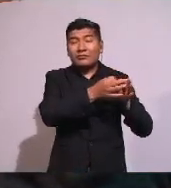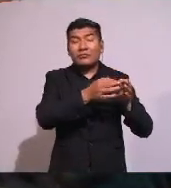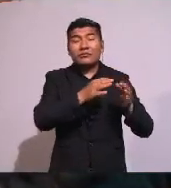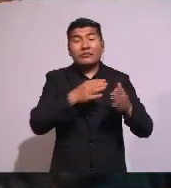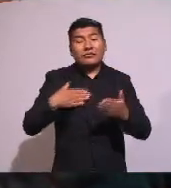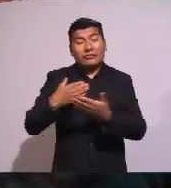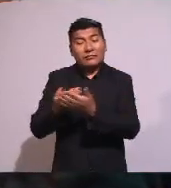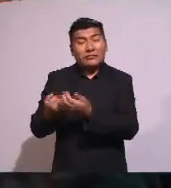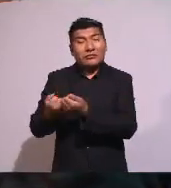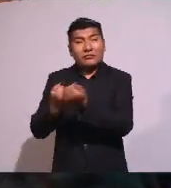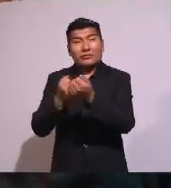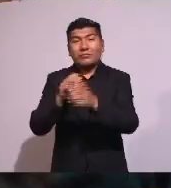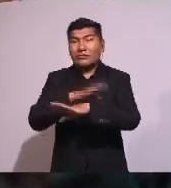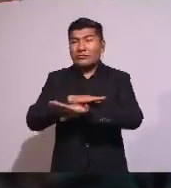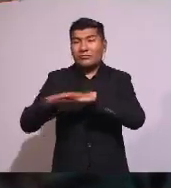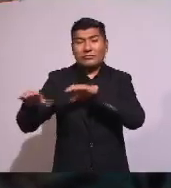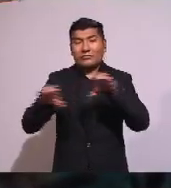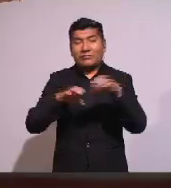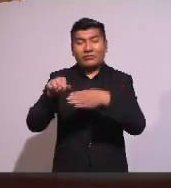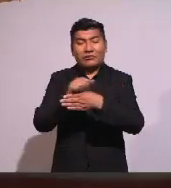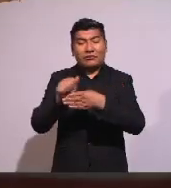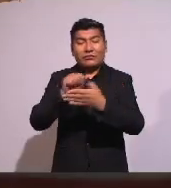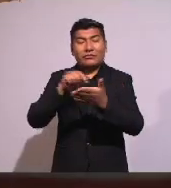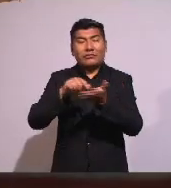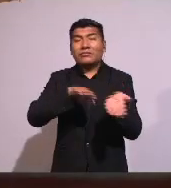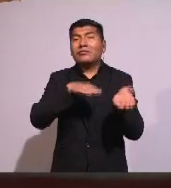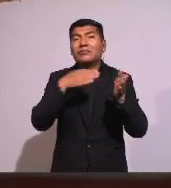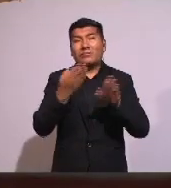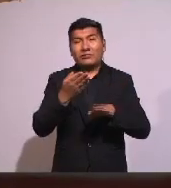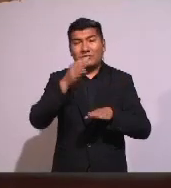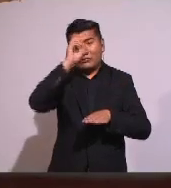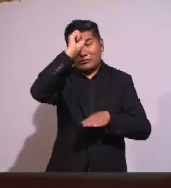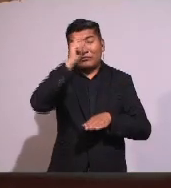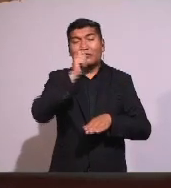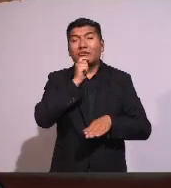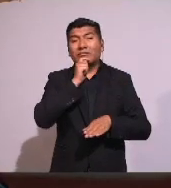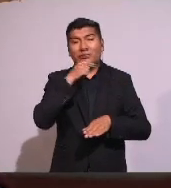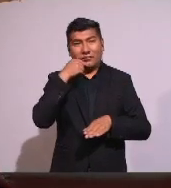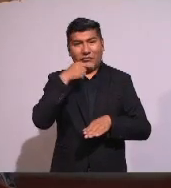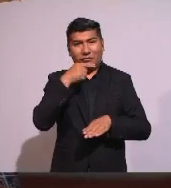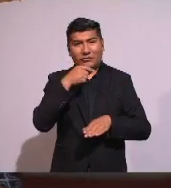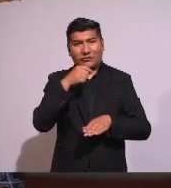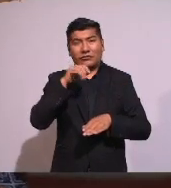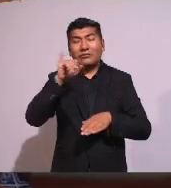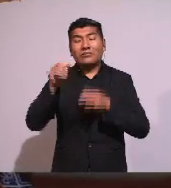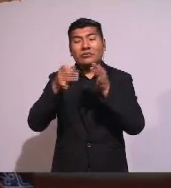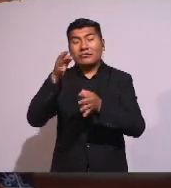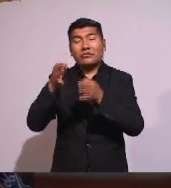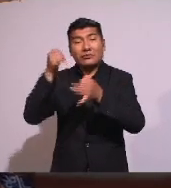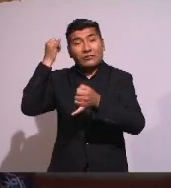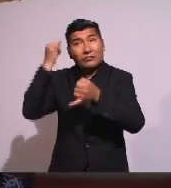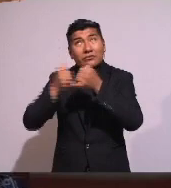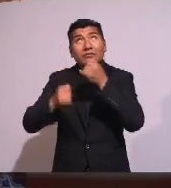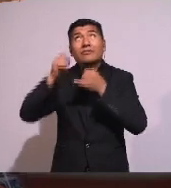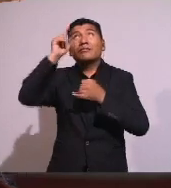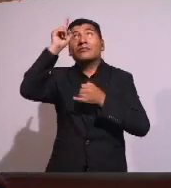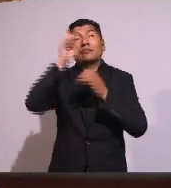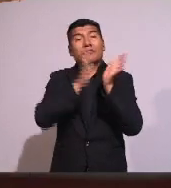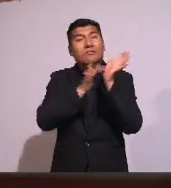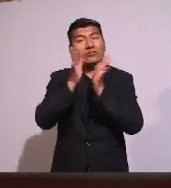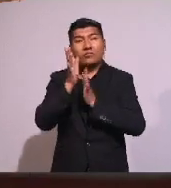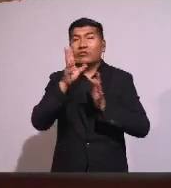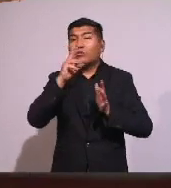obras está muerta, nos dice Santiago. En el juicio final, Jesús no nos